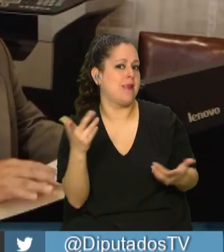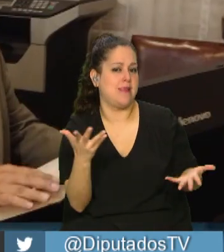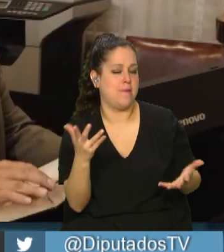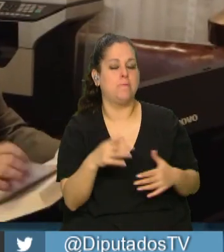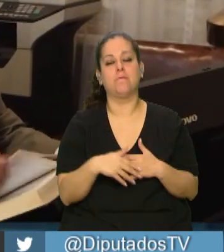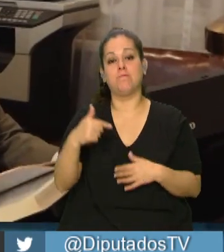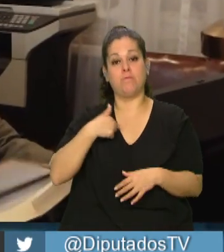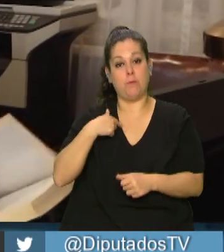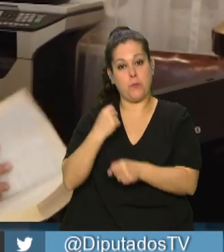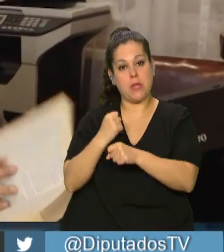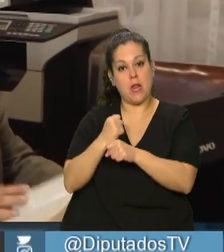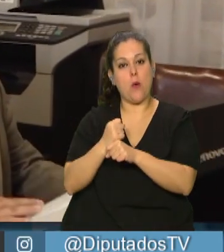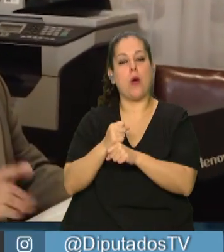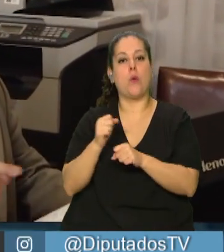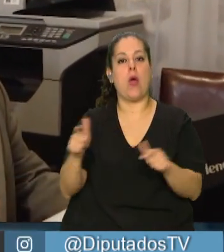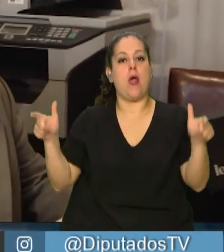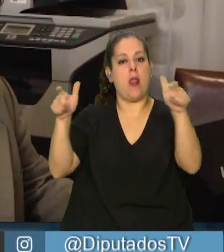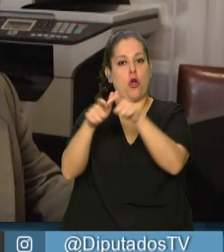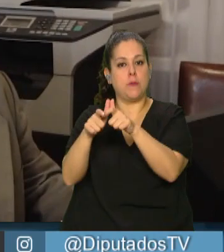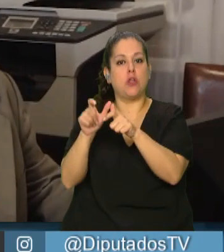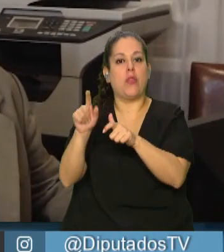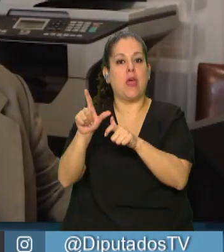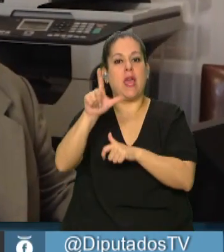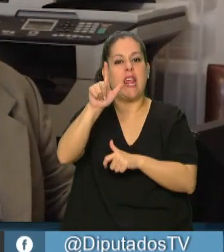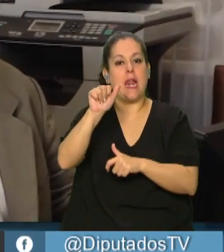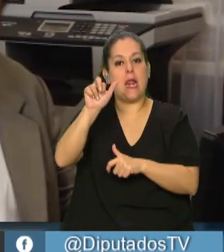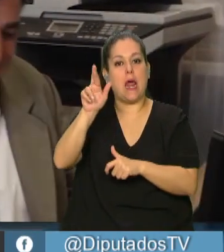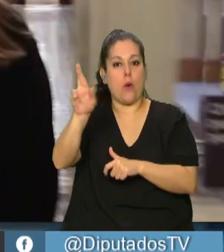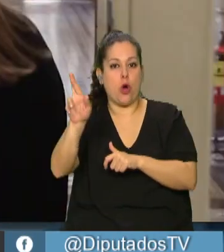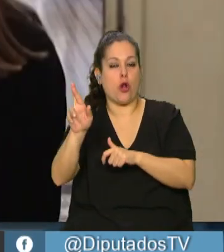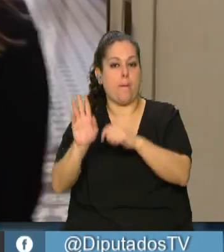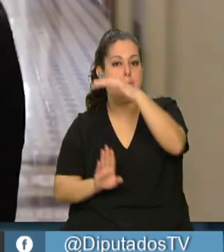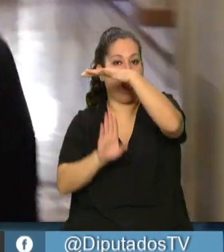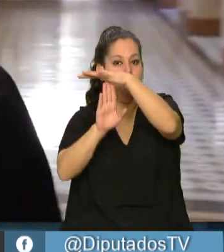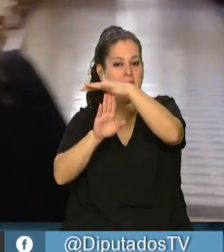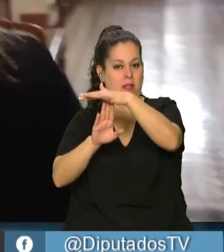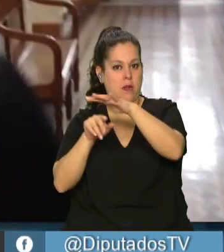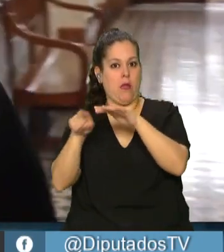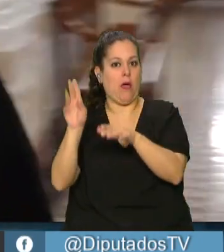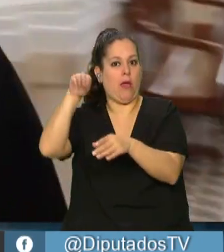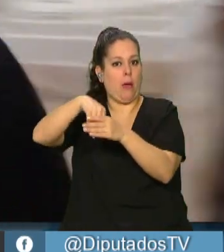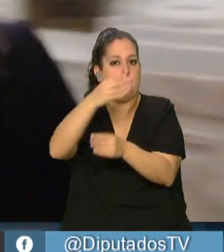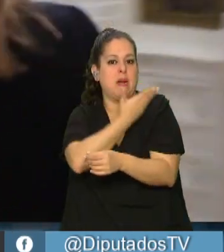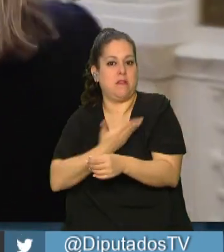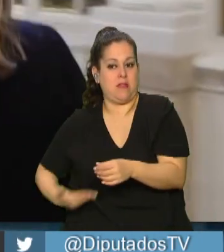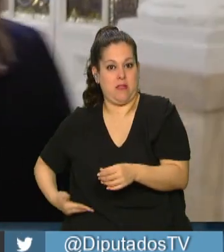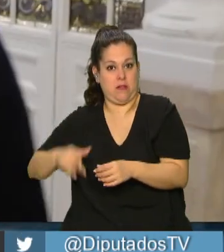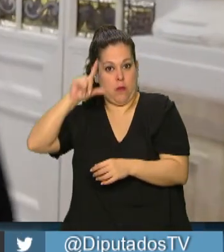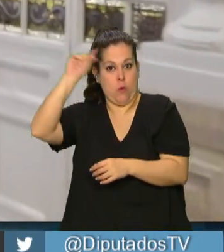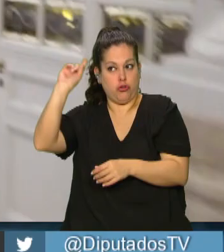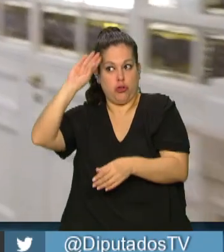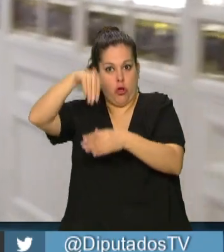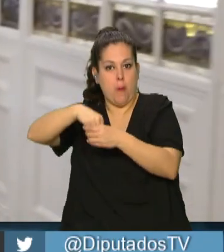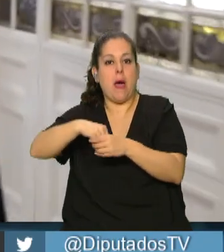asistir la Comisión de Labor Parlamentaria, que está formada por el presidente de la Cámara y los presidentes de todos los bloques, o